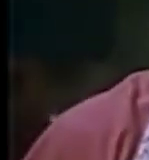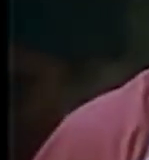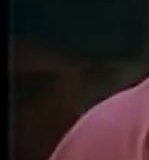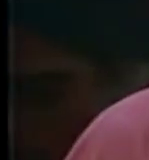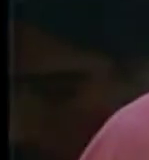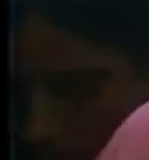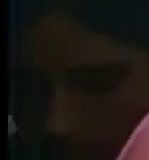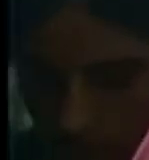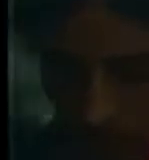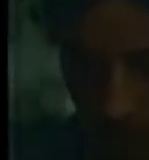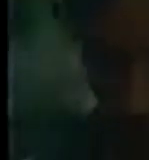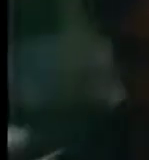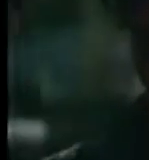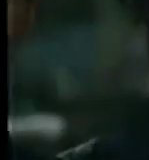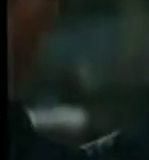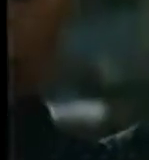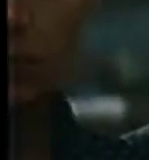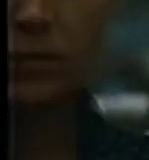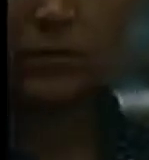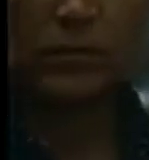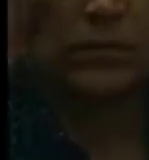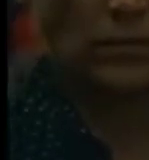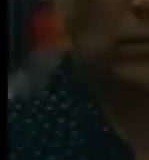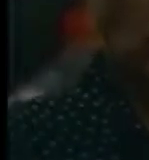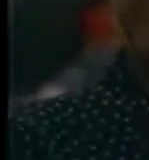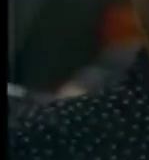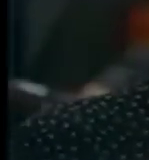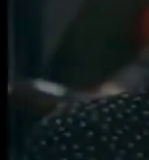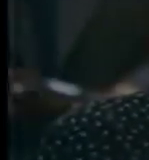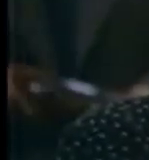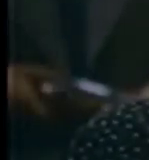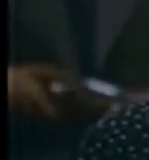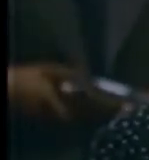aquí. ¿No se acuerdan?